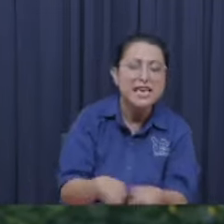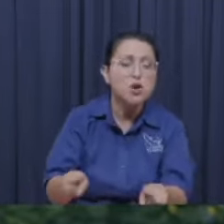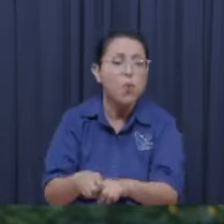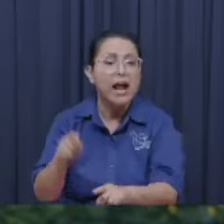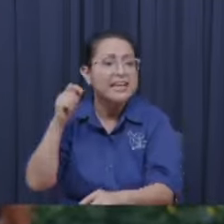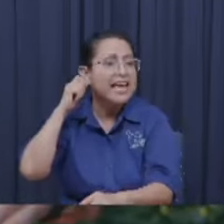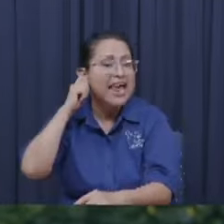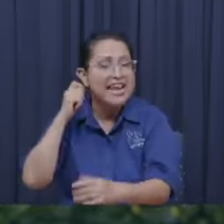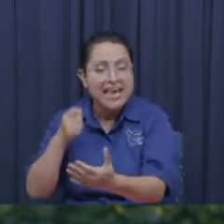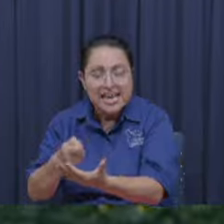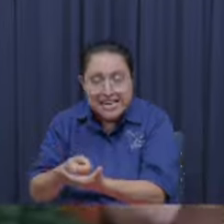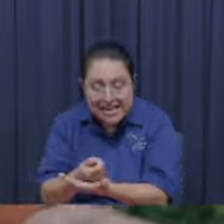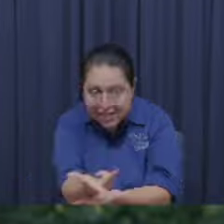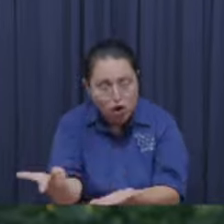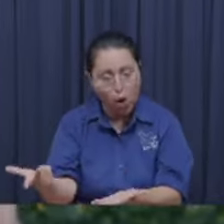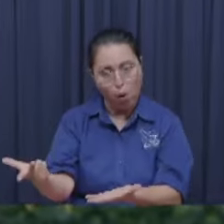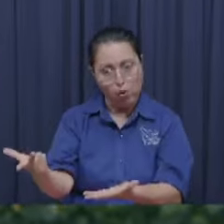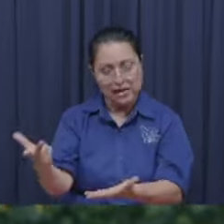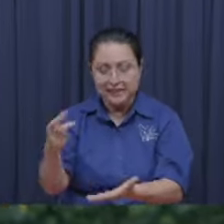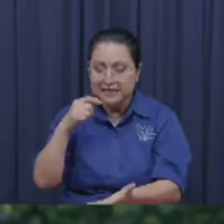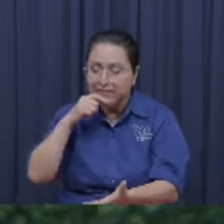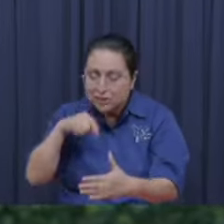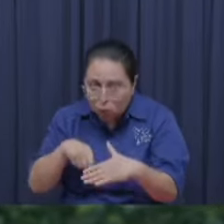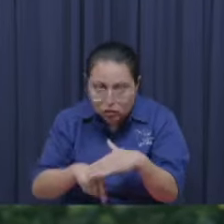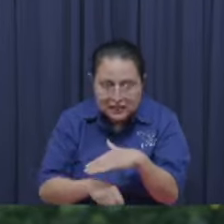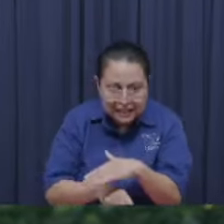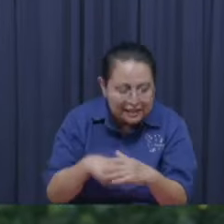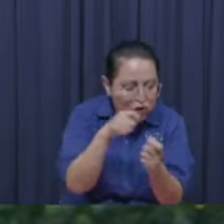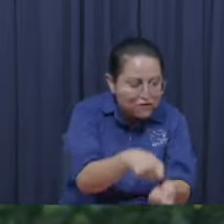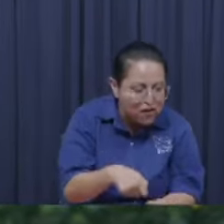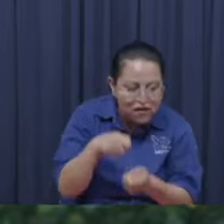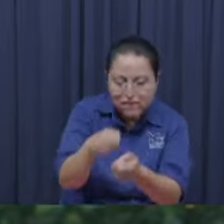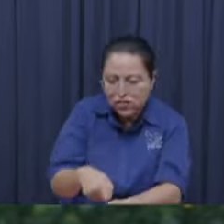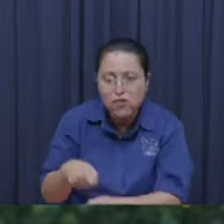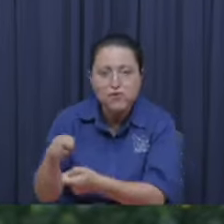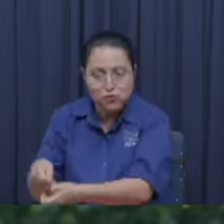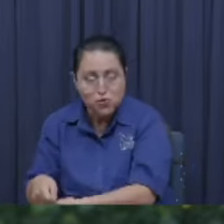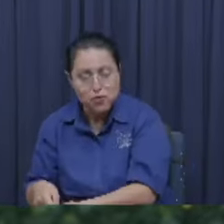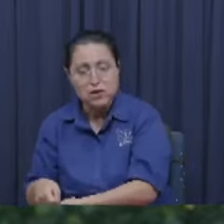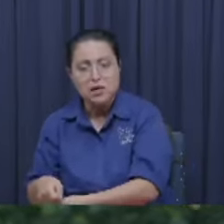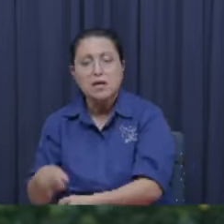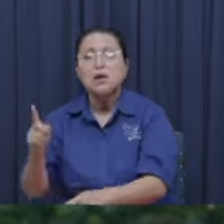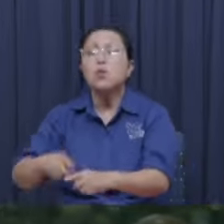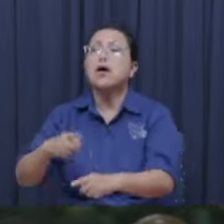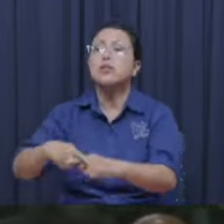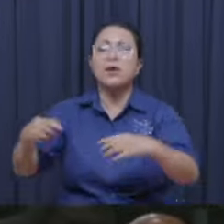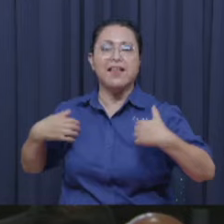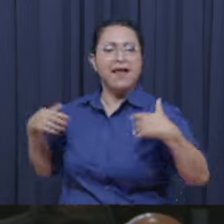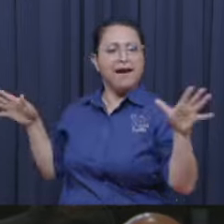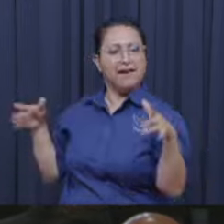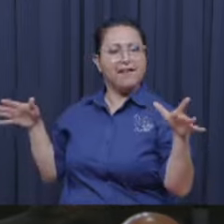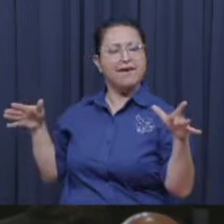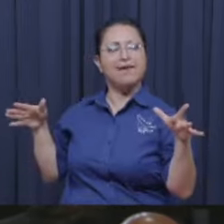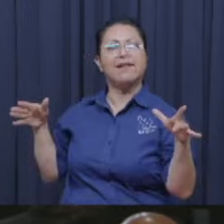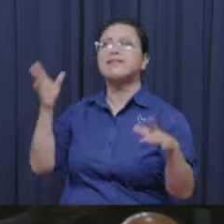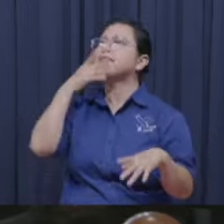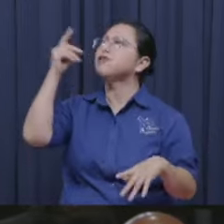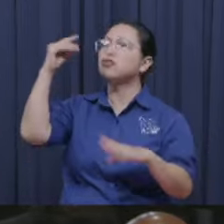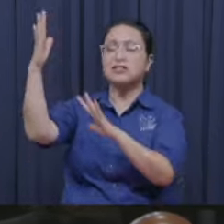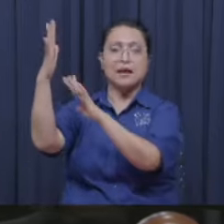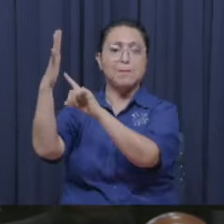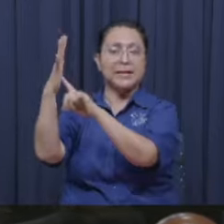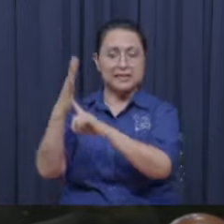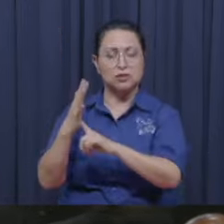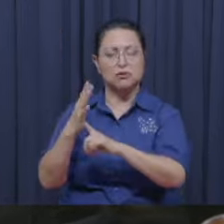estaba escondiendo el trigo en el lagar cuando se le manifestó el ángel del Señor. Que